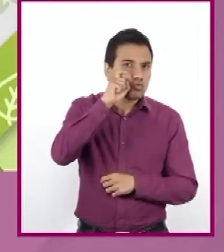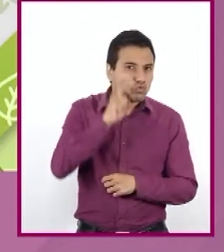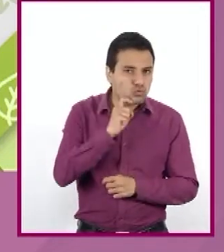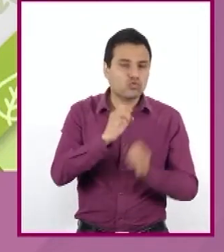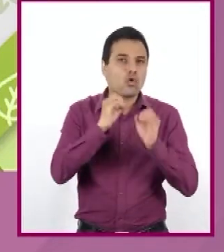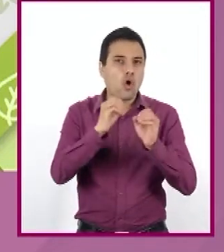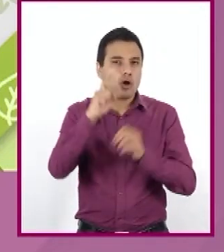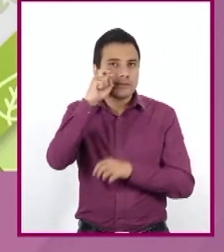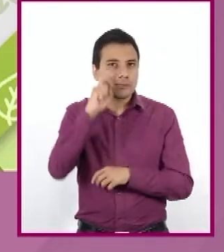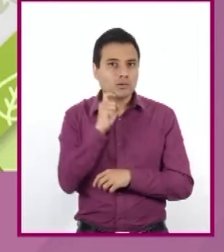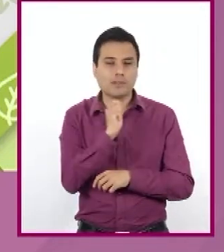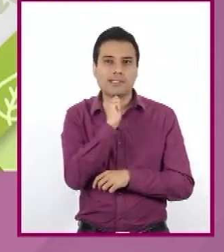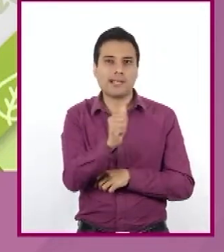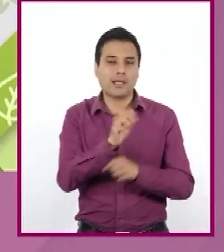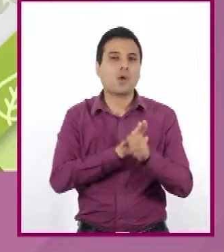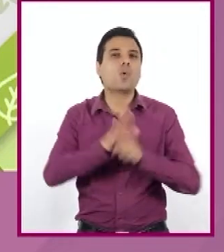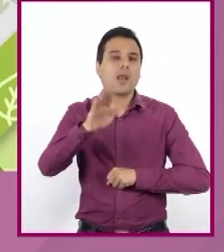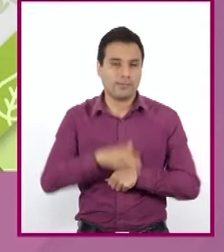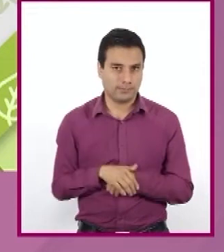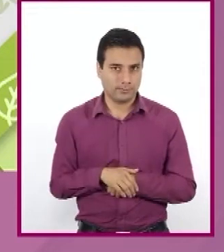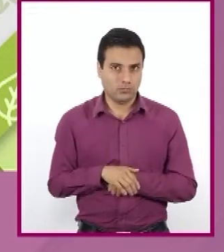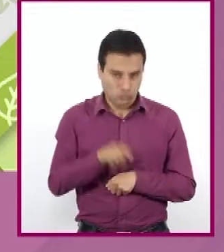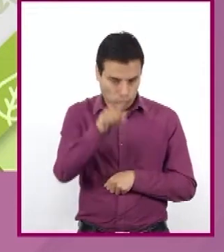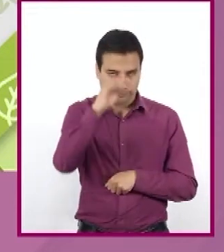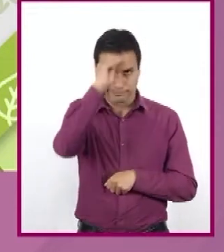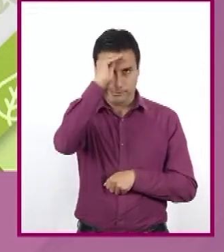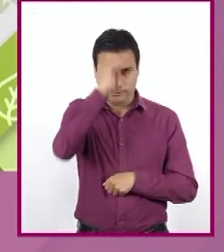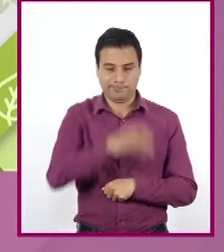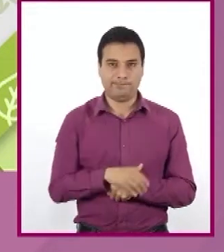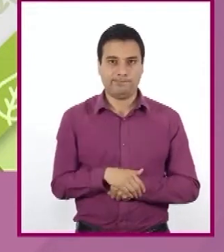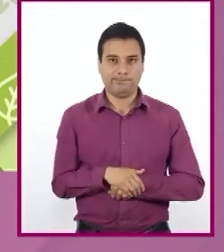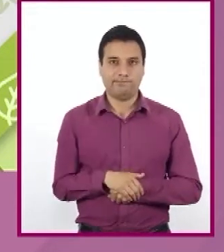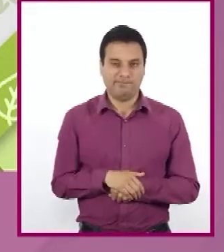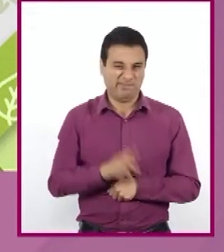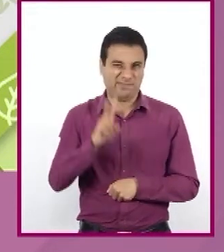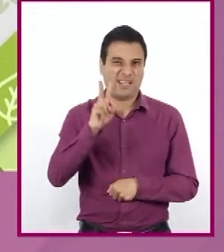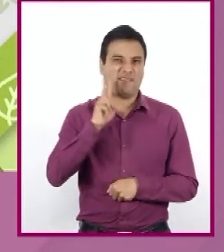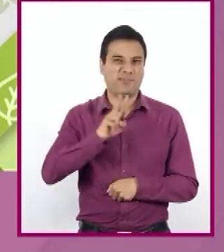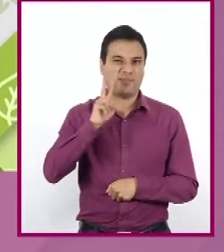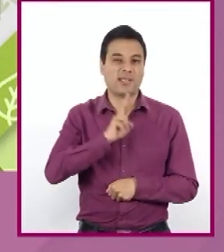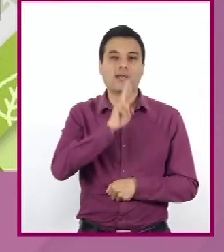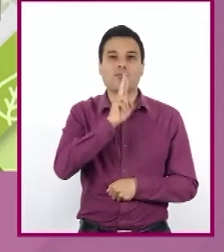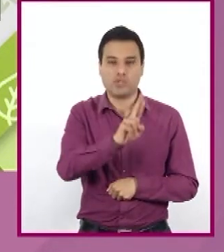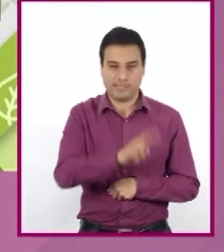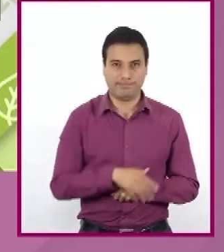tienen. ¿Listos? Vayamos a los resultados.